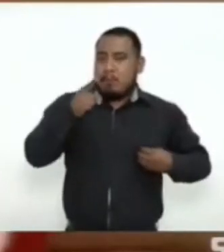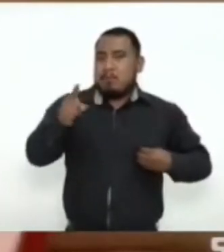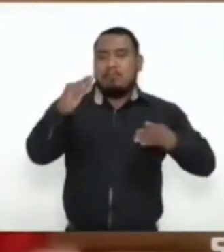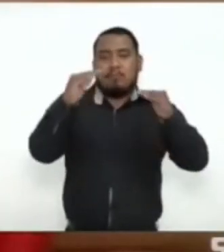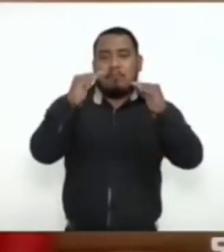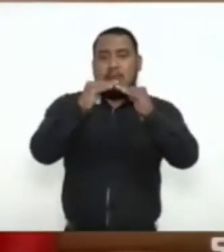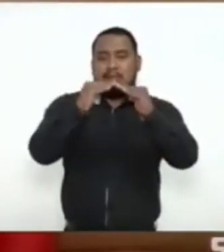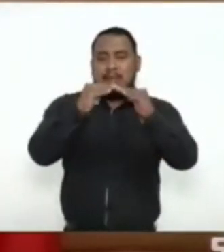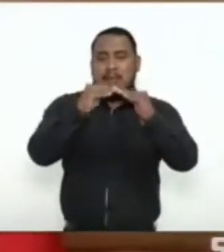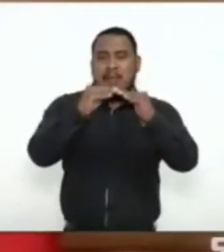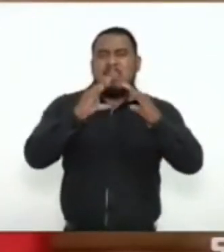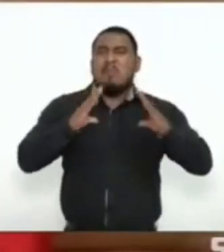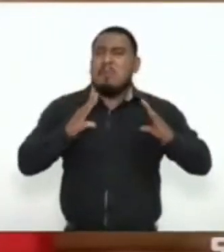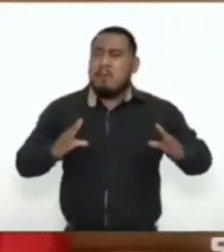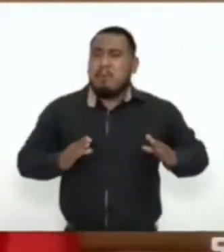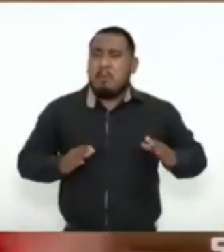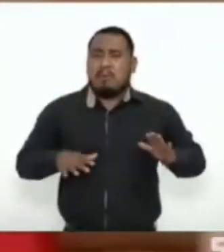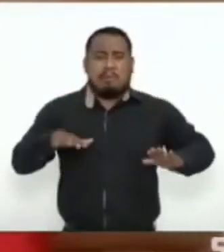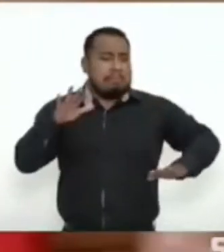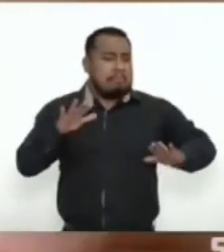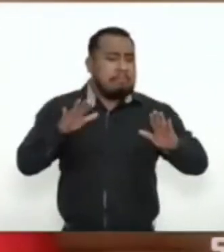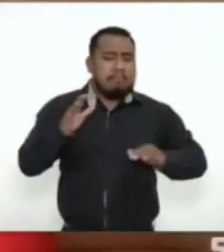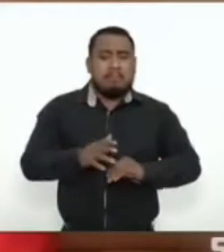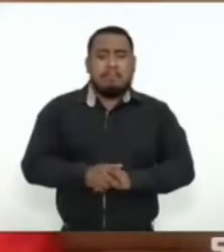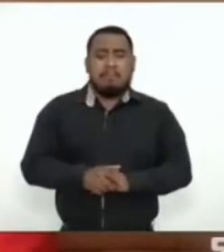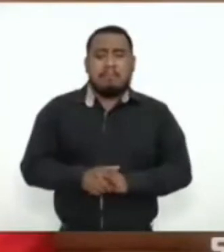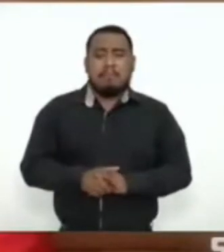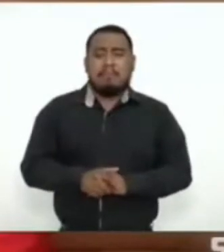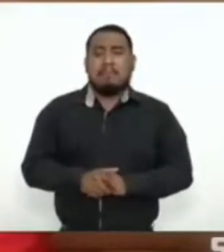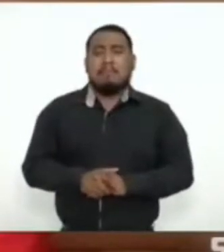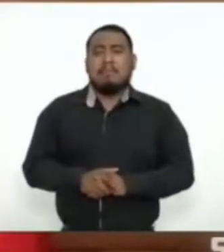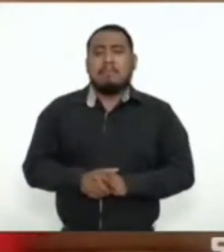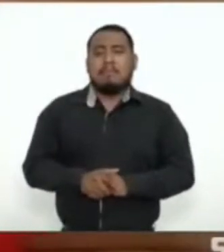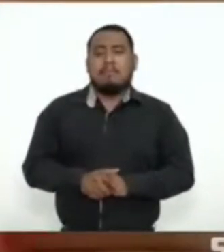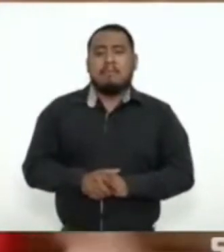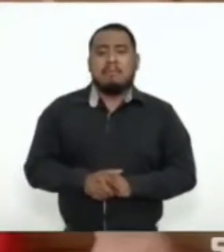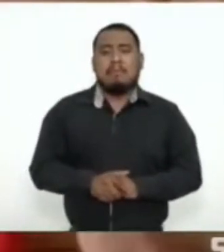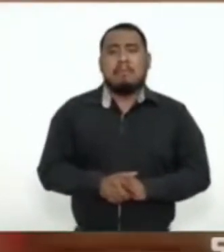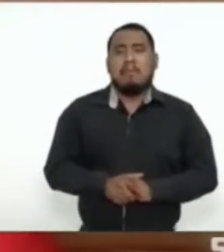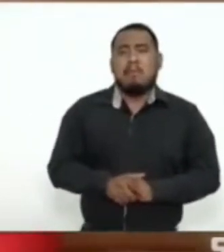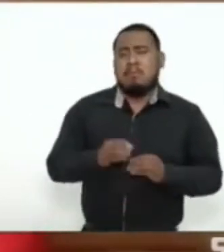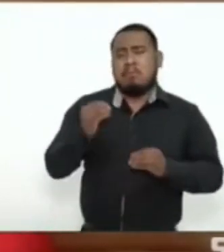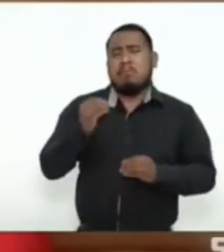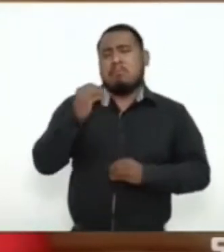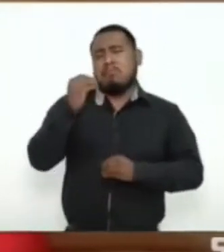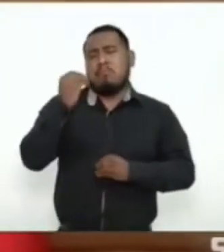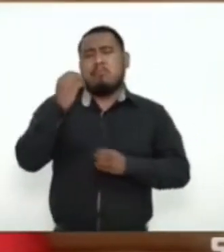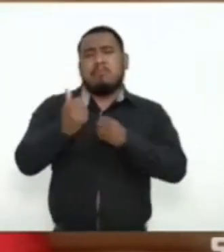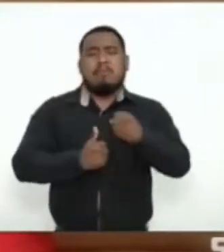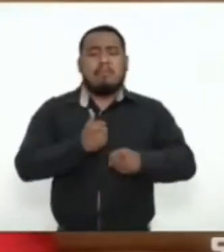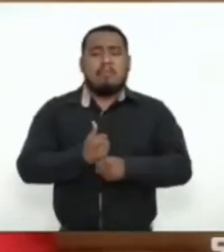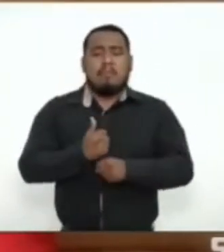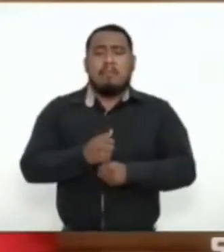que nos habita. A veces, y bueno, no me dejarán mentir, que durante muchísimos años nosotros